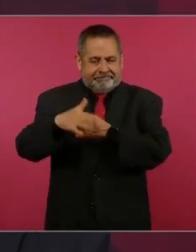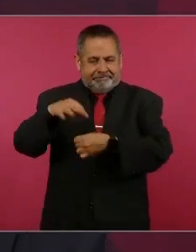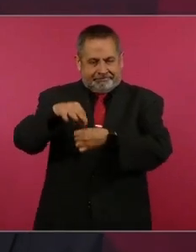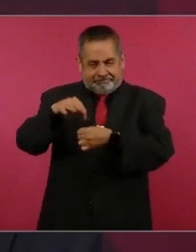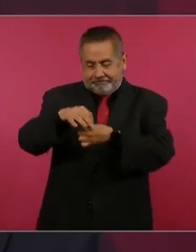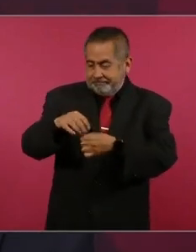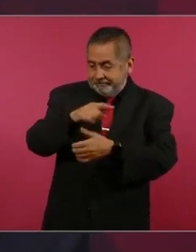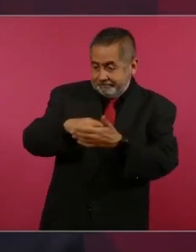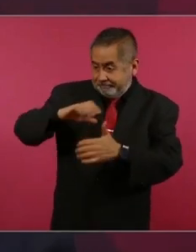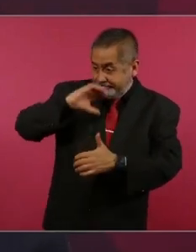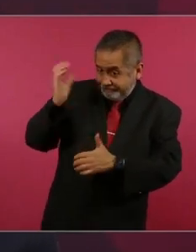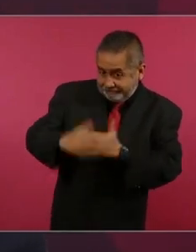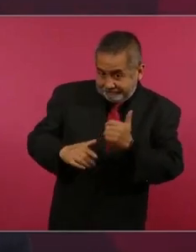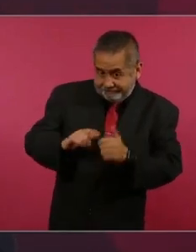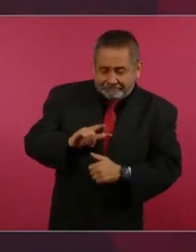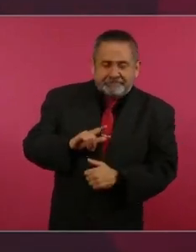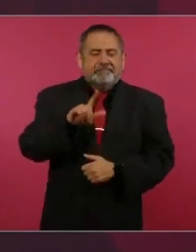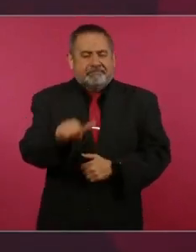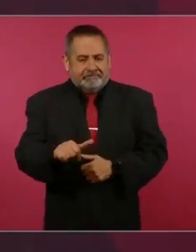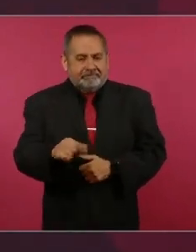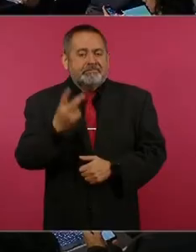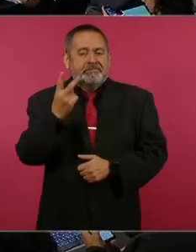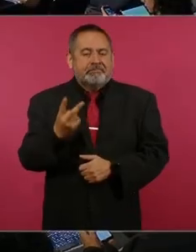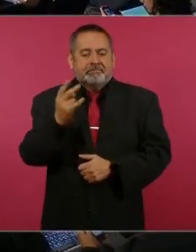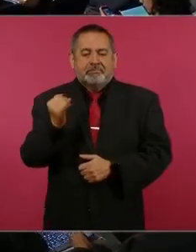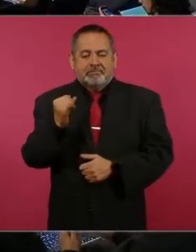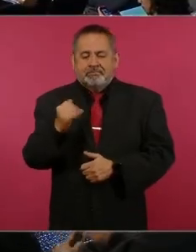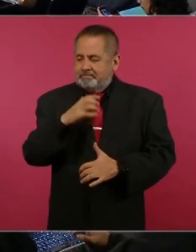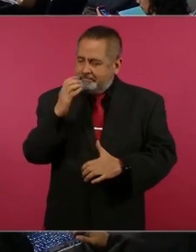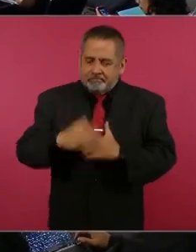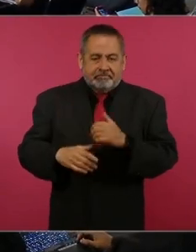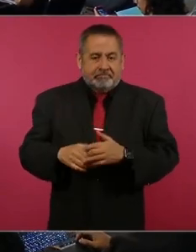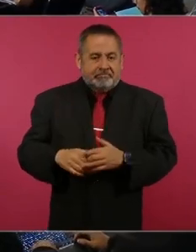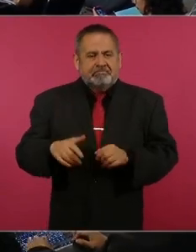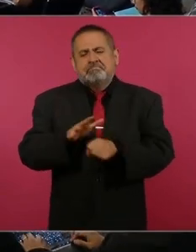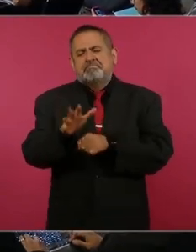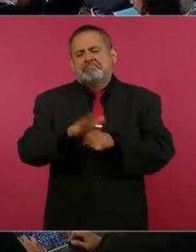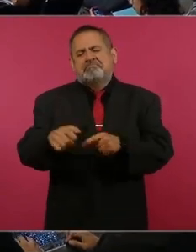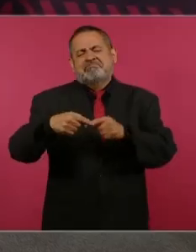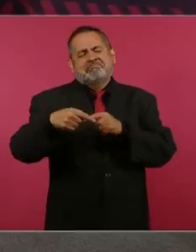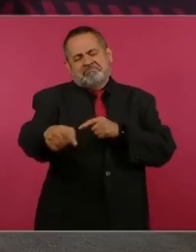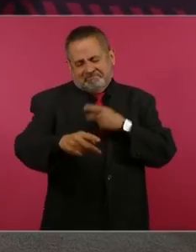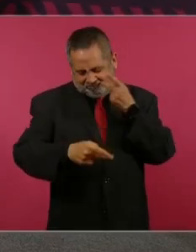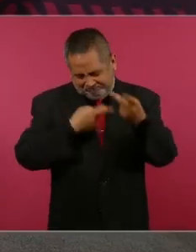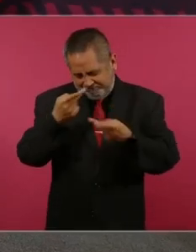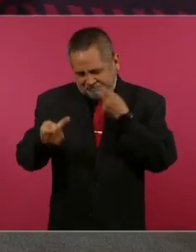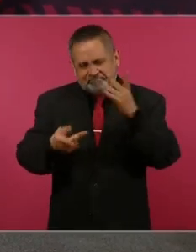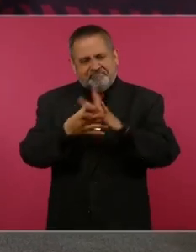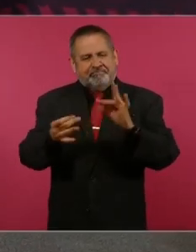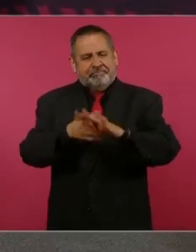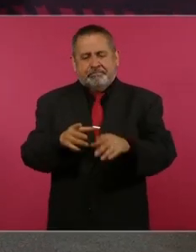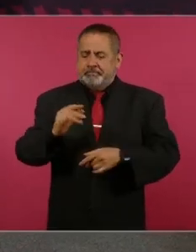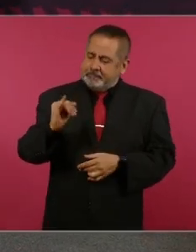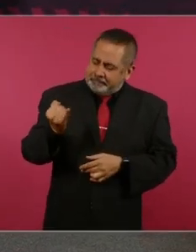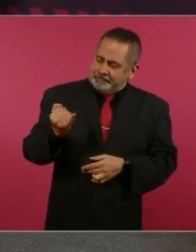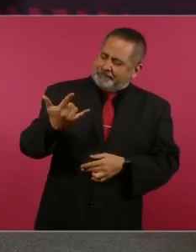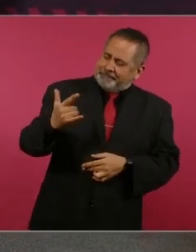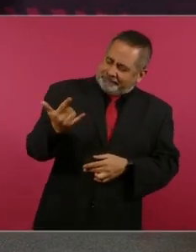electoral después del 2 de junio. Imagínense cuánto tiempo vamos a tener. Pues, junio,